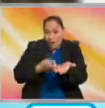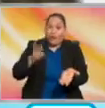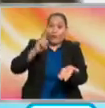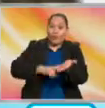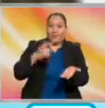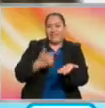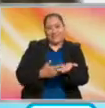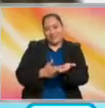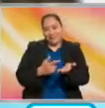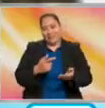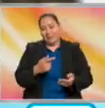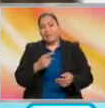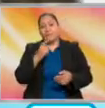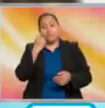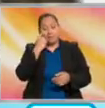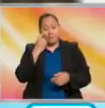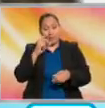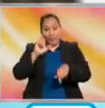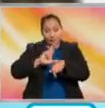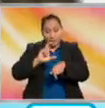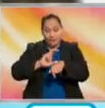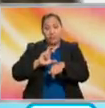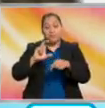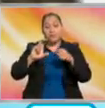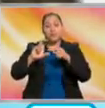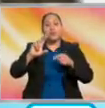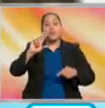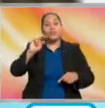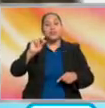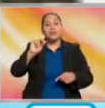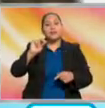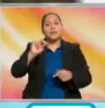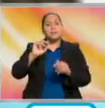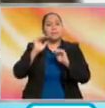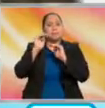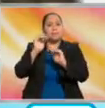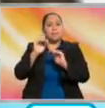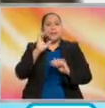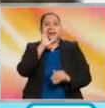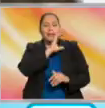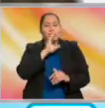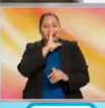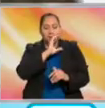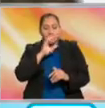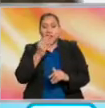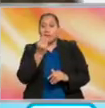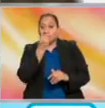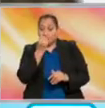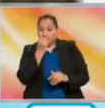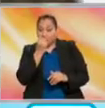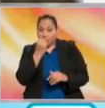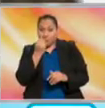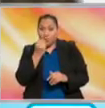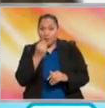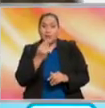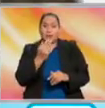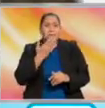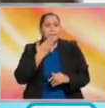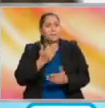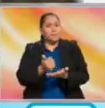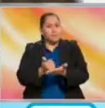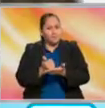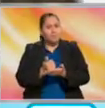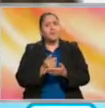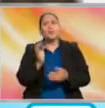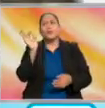dar un dato. El huevo tiene tan solo 80 kilocalorías. Entonces es un alimento que nos da una muy buena alimentación,